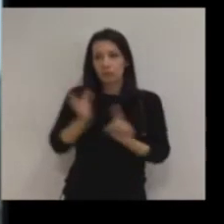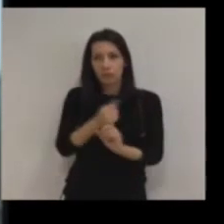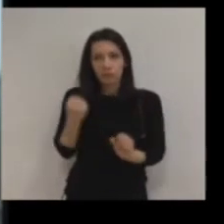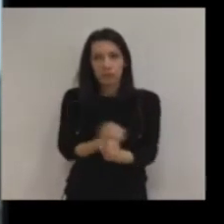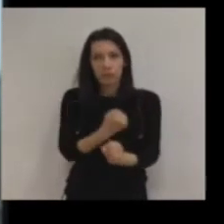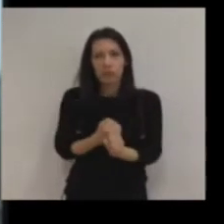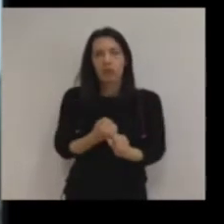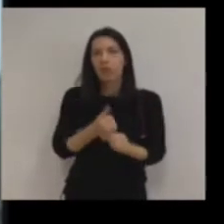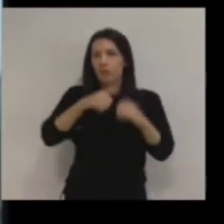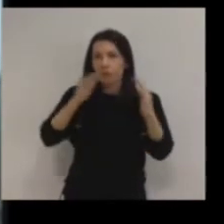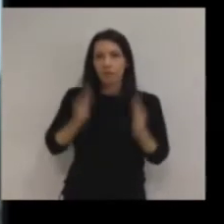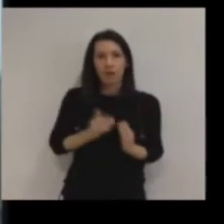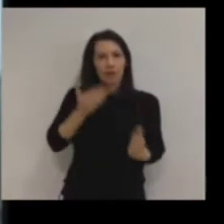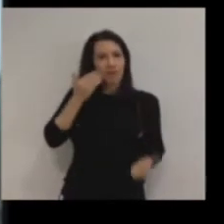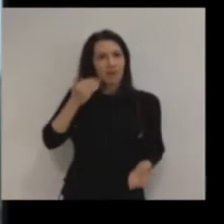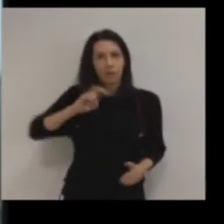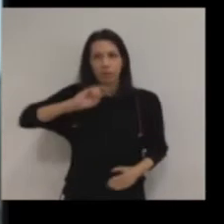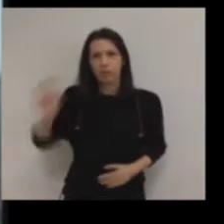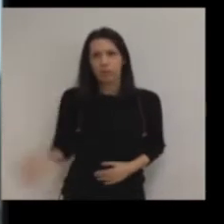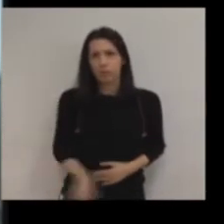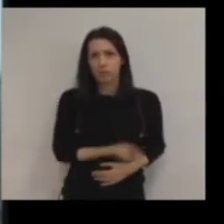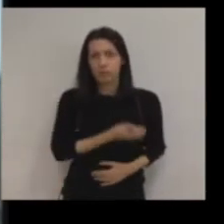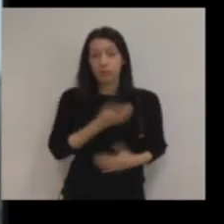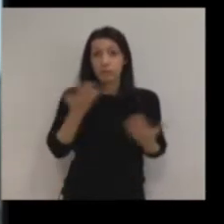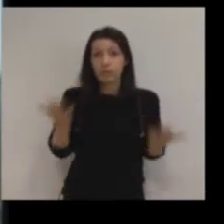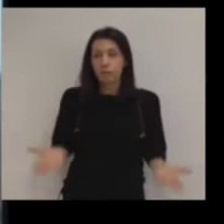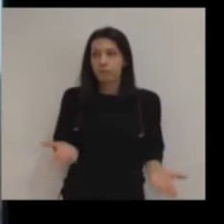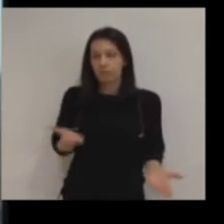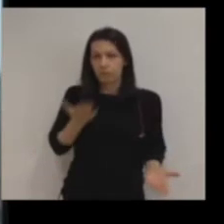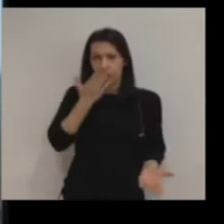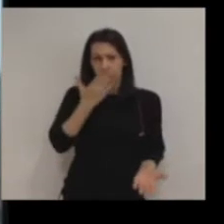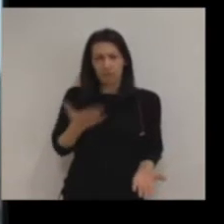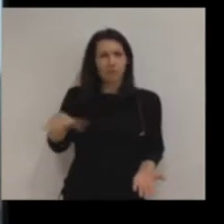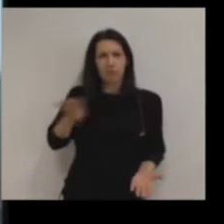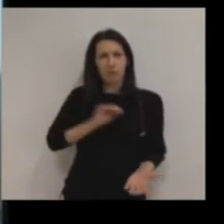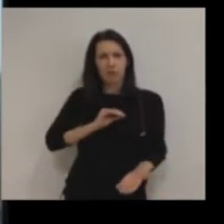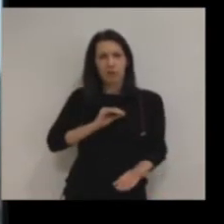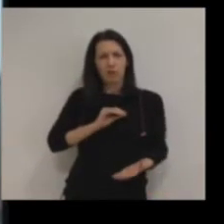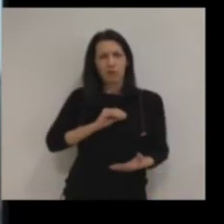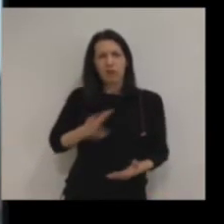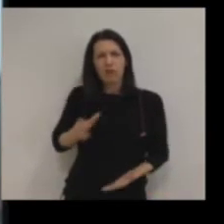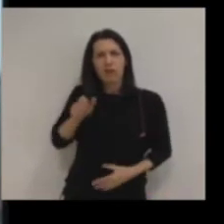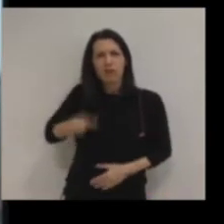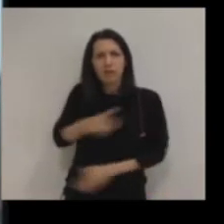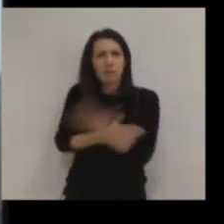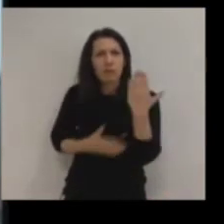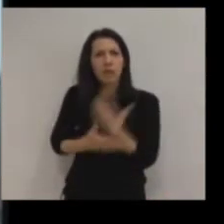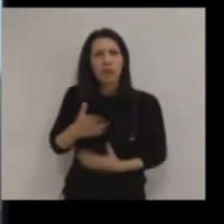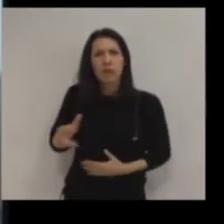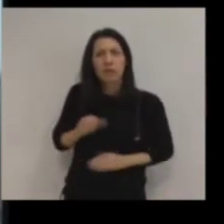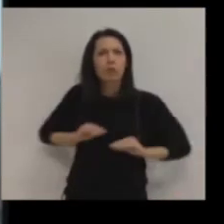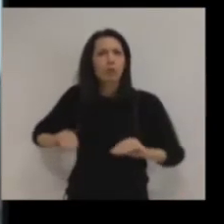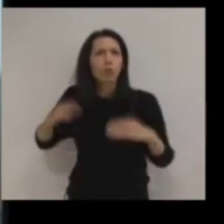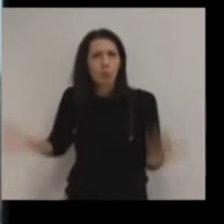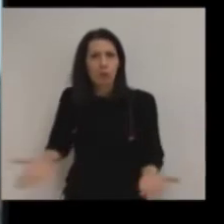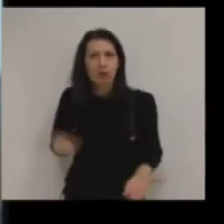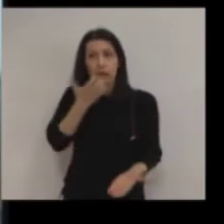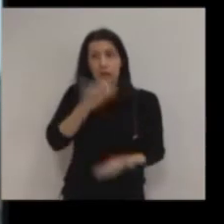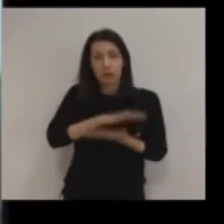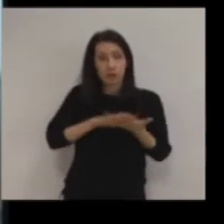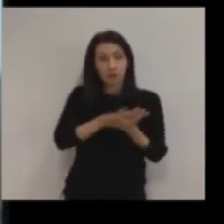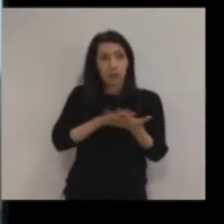a una vivienda digna, etc. Entonces, no llego a entender cuáles son los derechos de las personas con discapacidad. Cuando hablamos de que